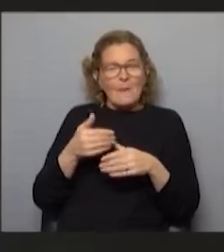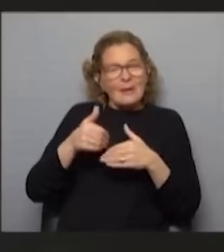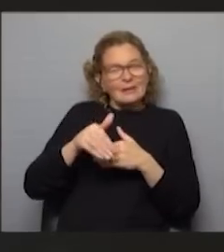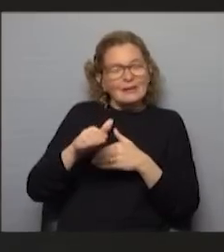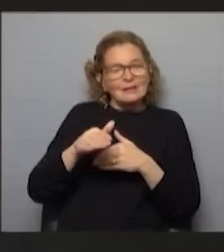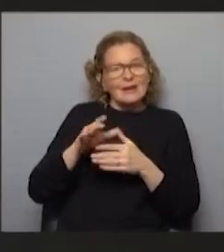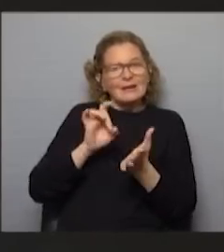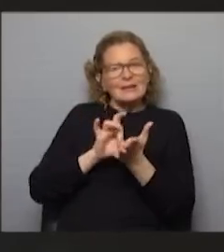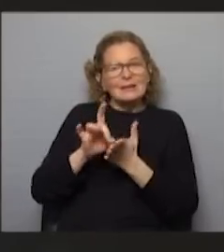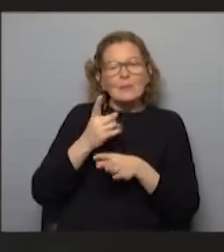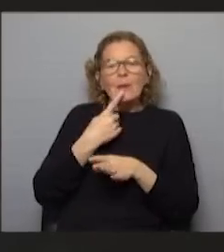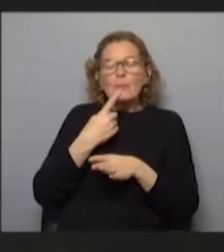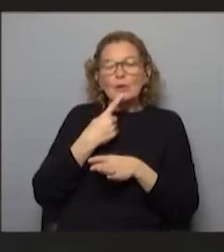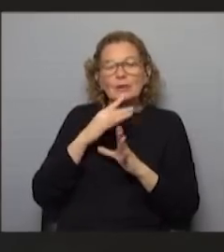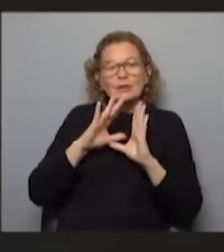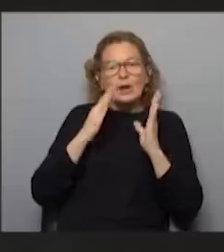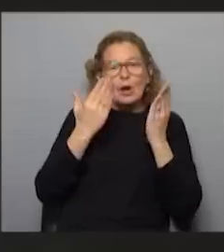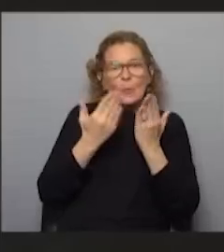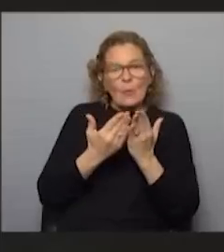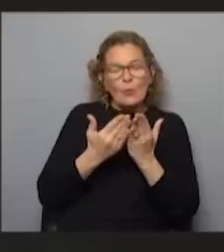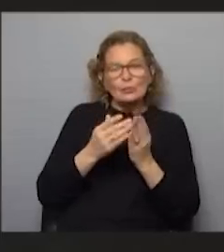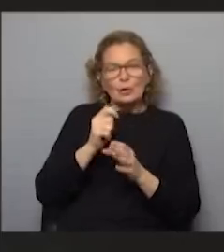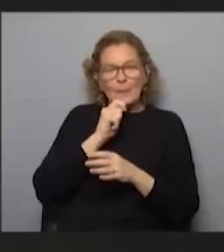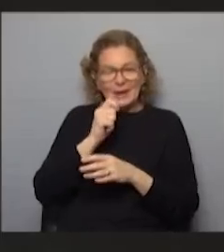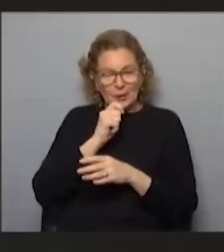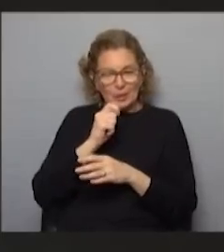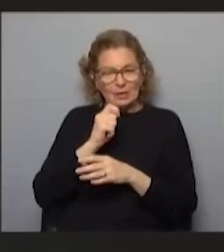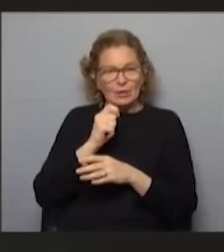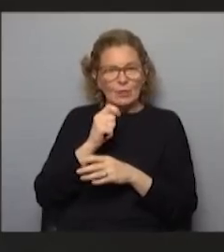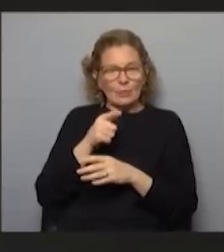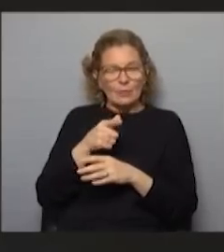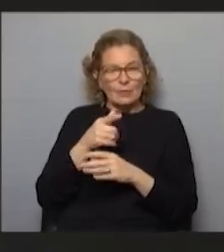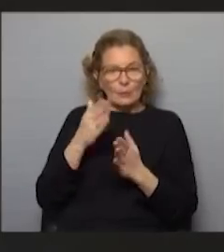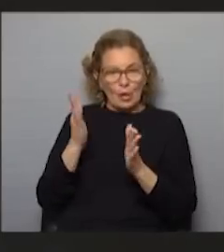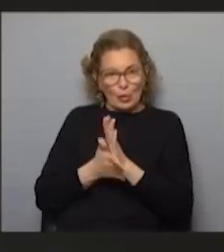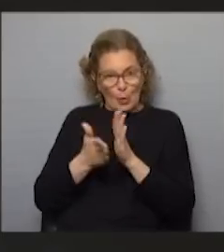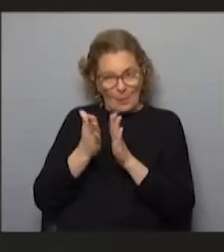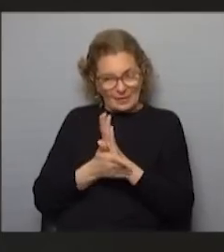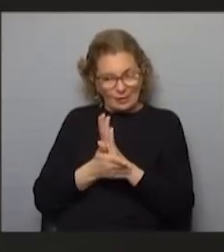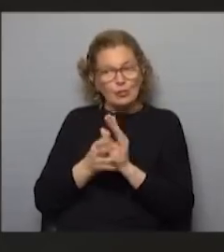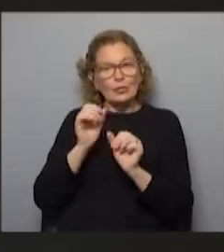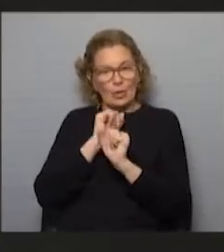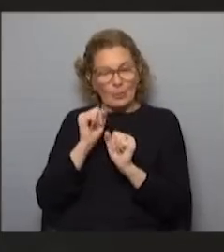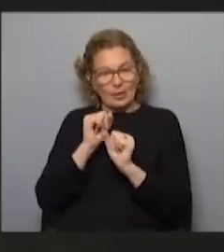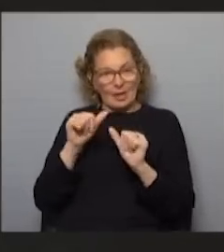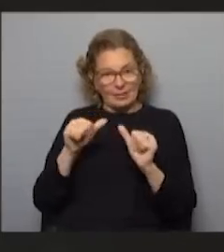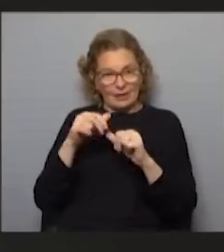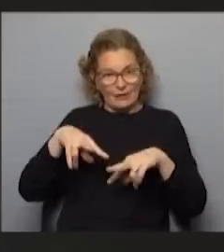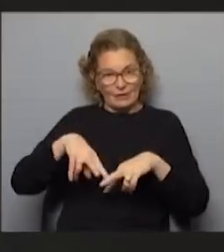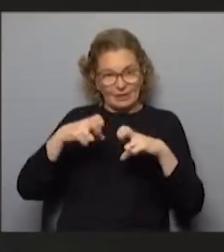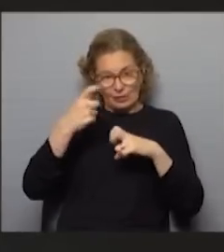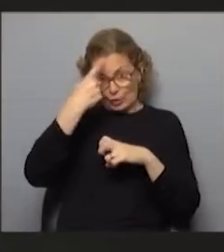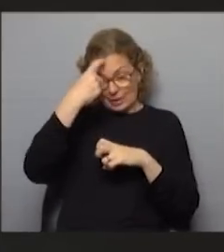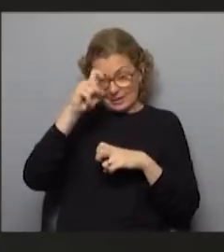allá de lo que es el sistema político el mundo mediático periodístico o sea con la documentación se puede realizar investigaciones